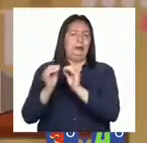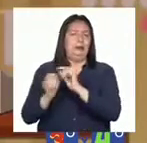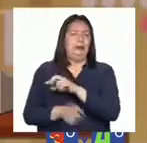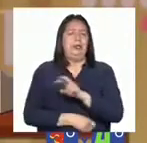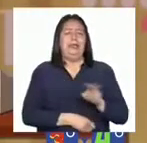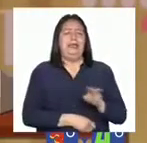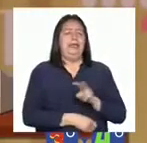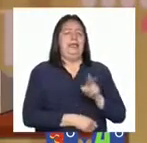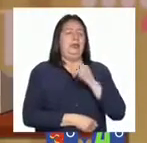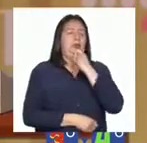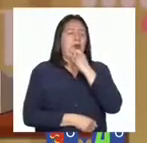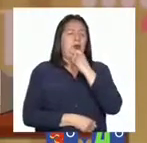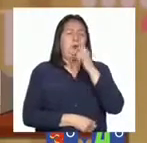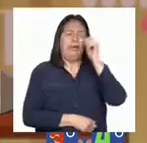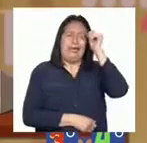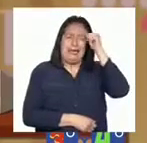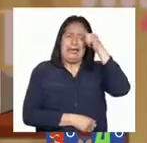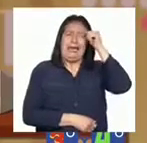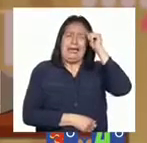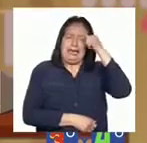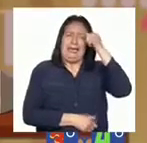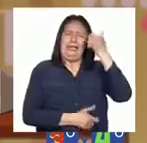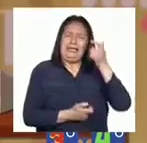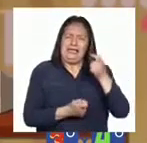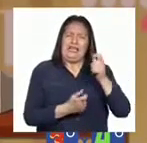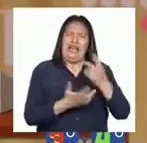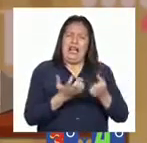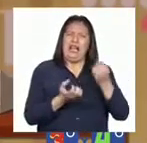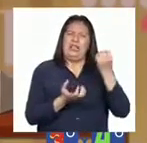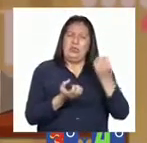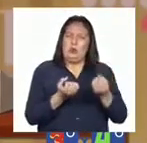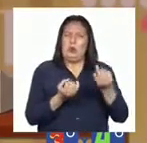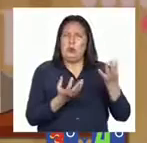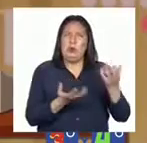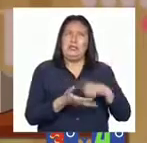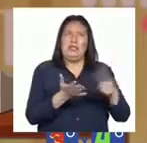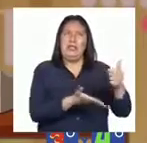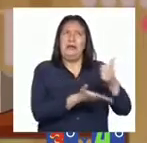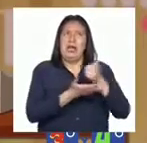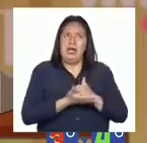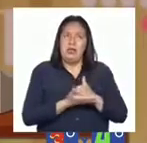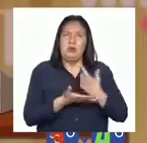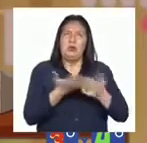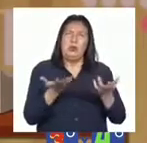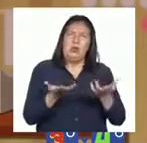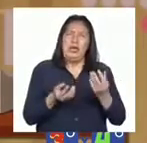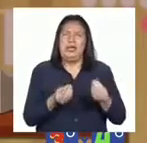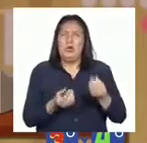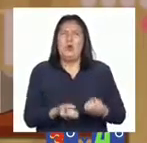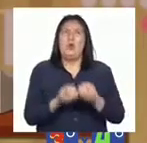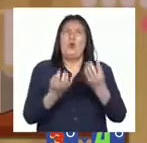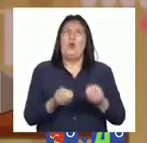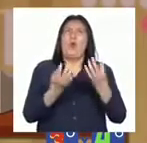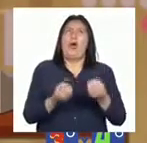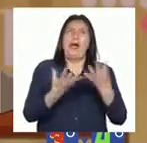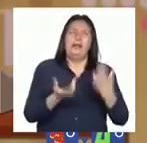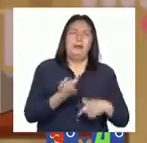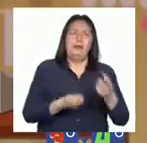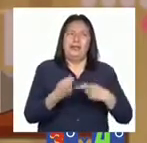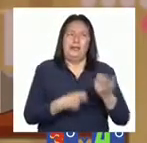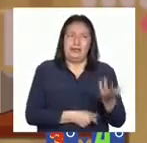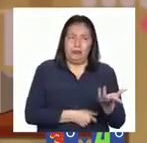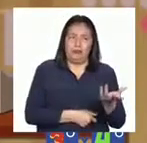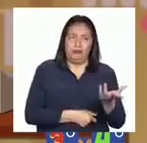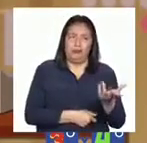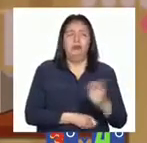Quilla y Sisa harán un esfuerzo para recordar alguna información que les ayude a descubrir la cantidad de productos que